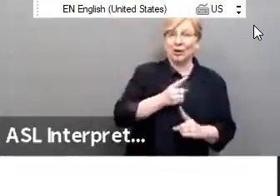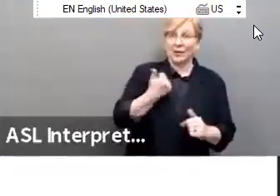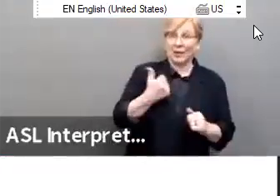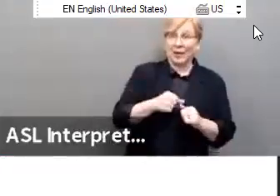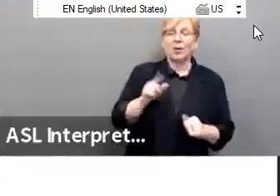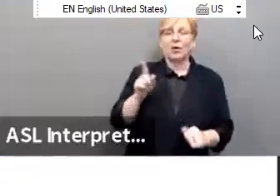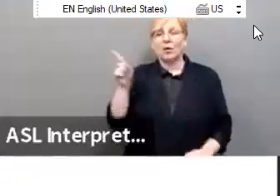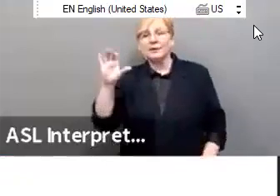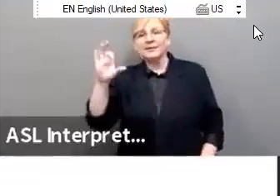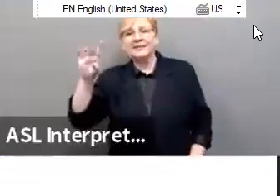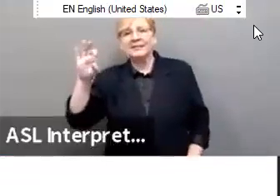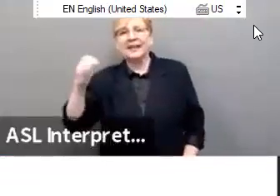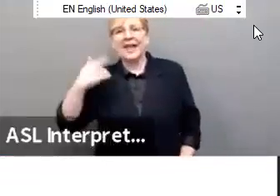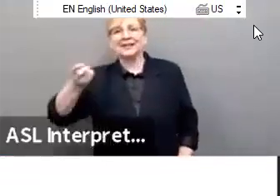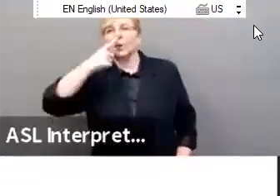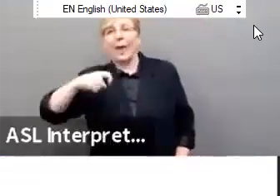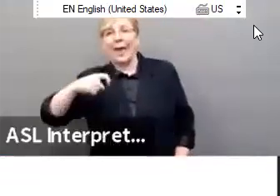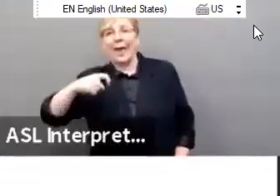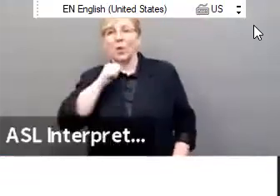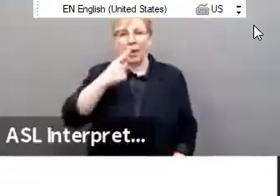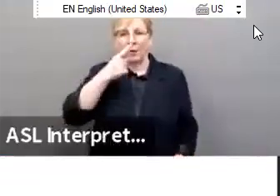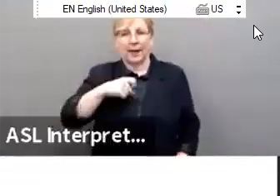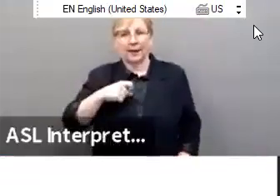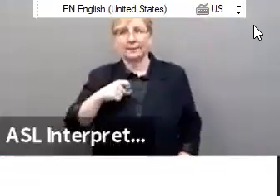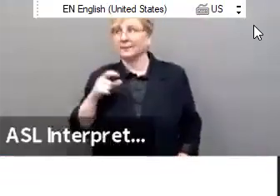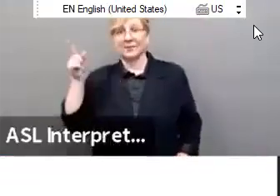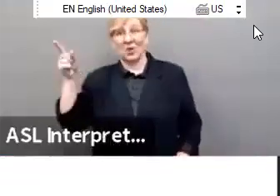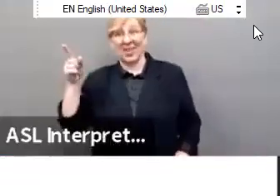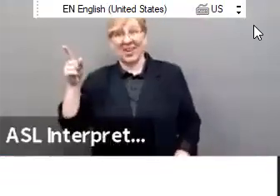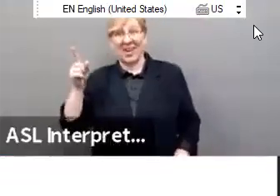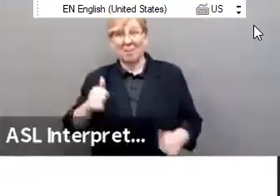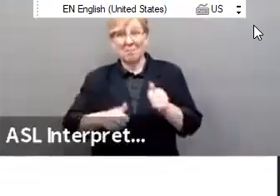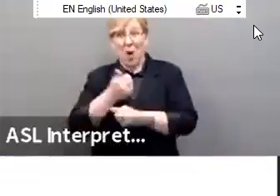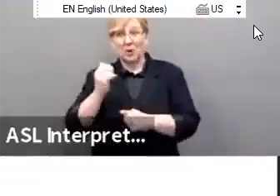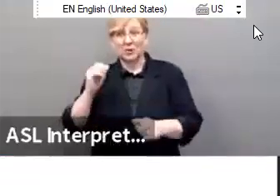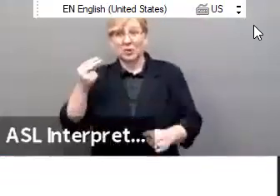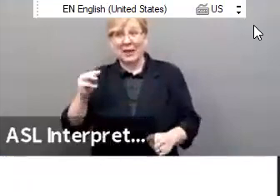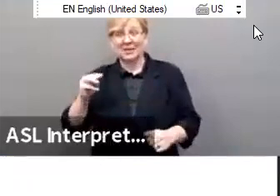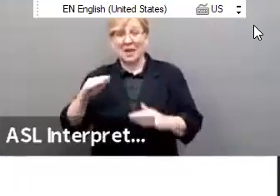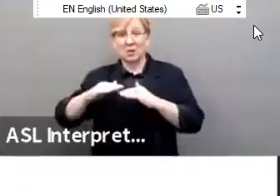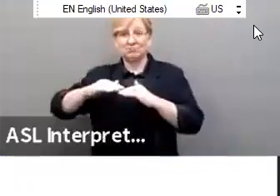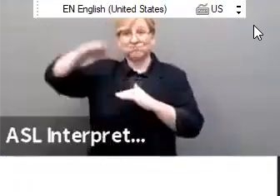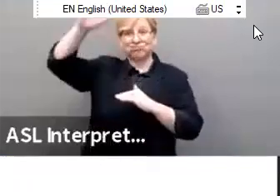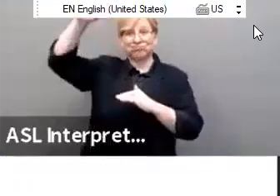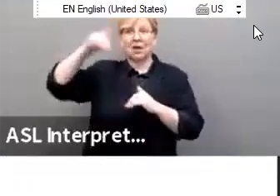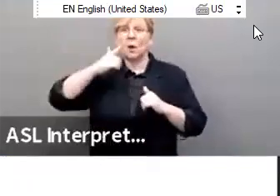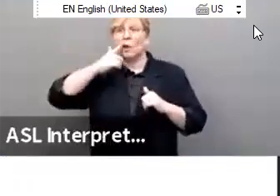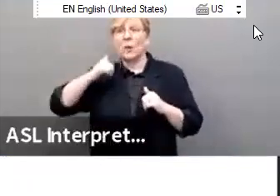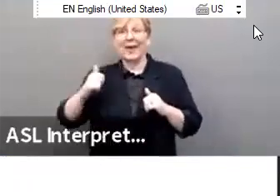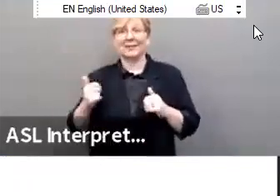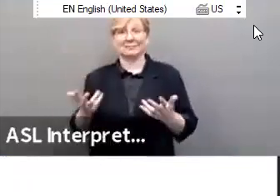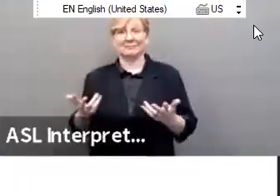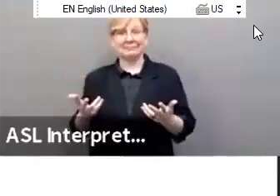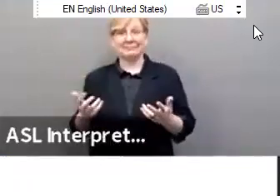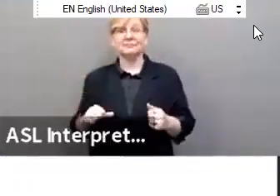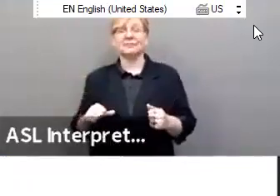los 24 condados, 9 están en rojo, de conformidad con la información del CDC, los parámetros